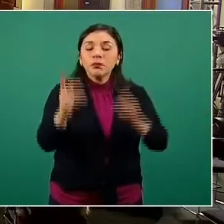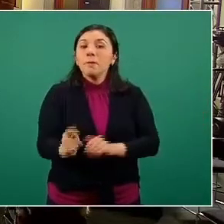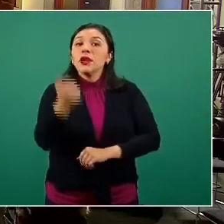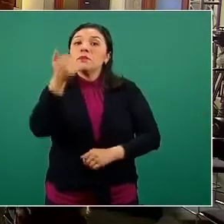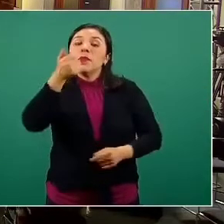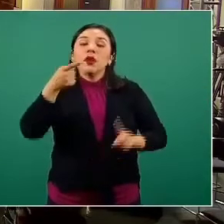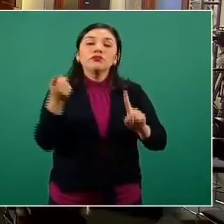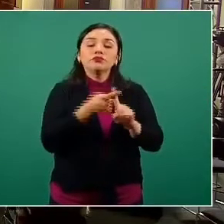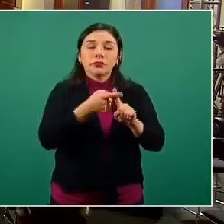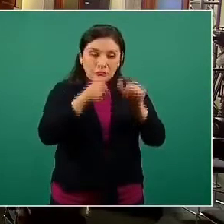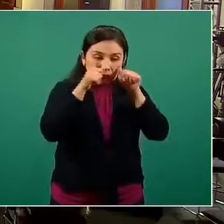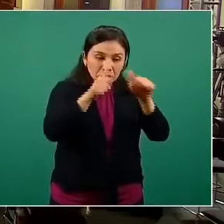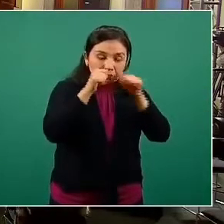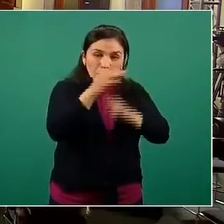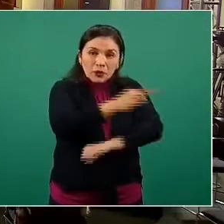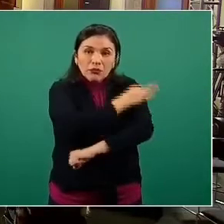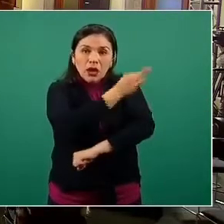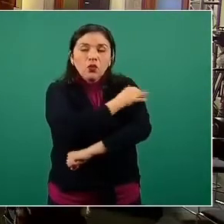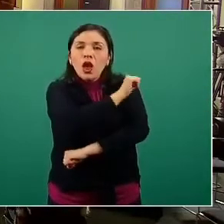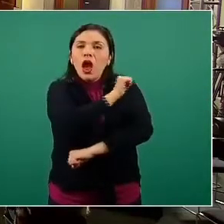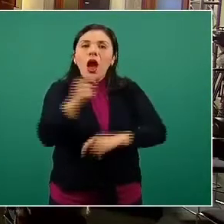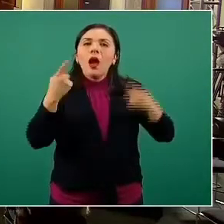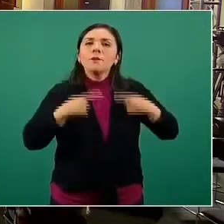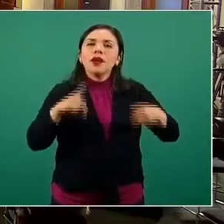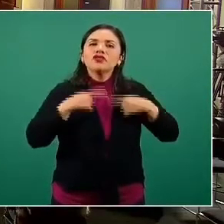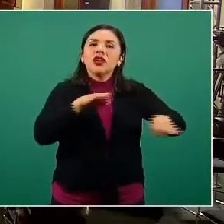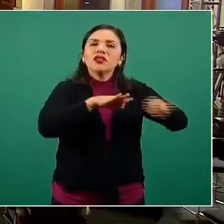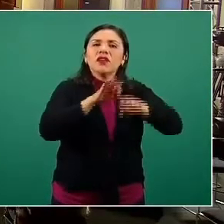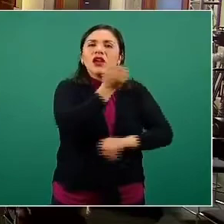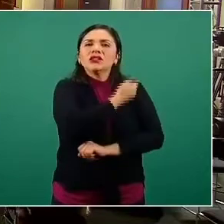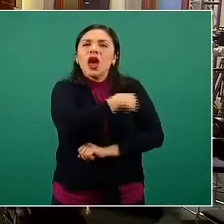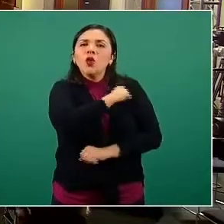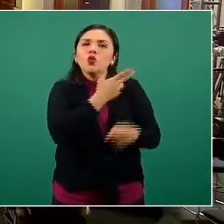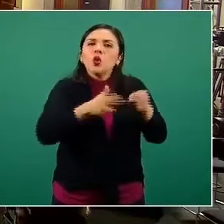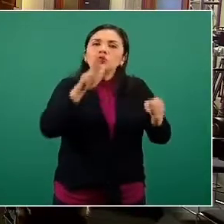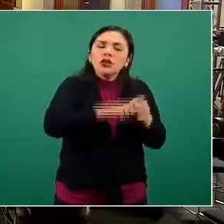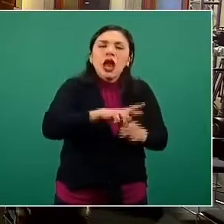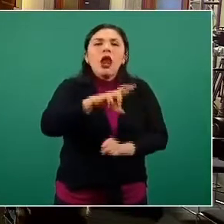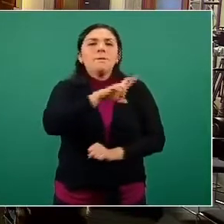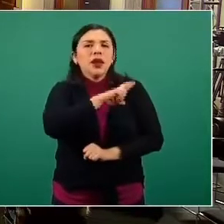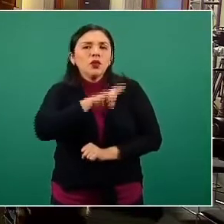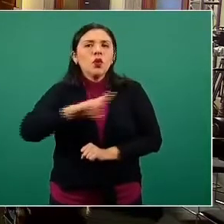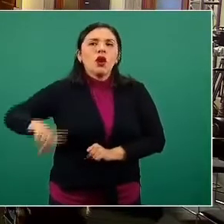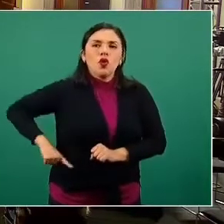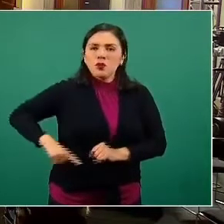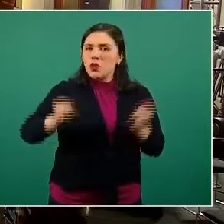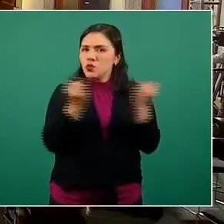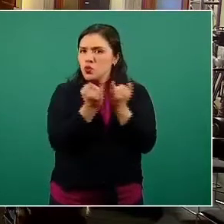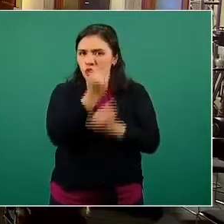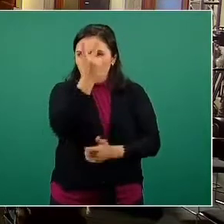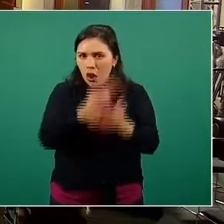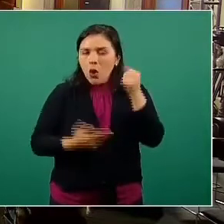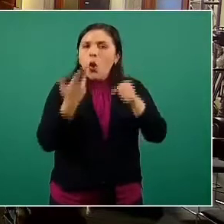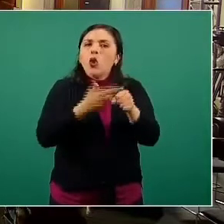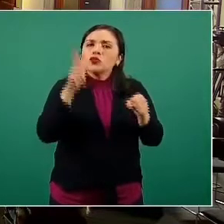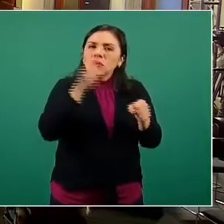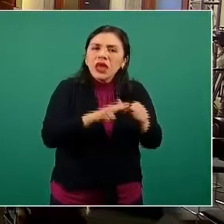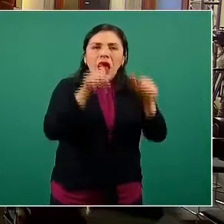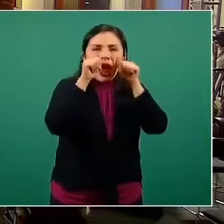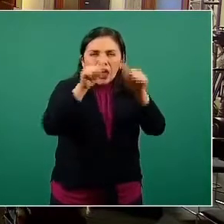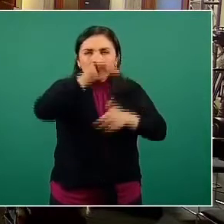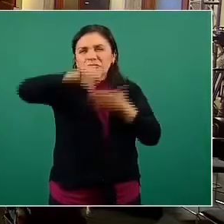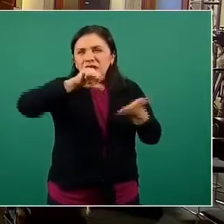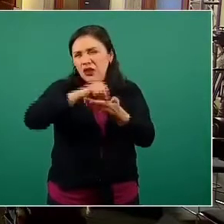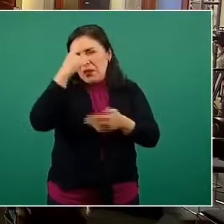línea y es 11 categorías laborales, sectores público y privado, hospitales, centros de salud, atención